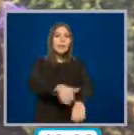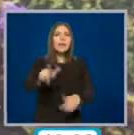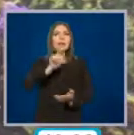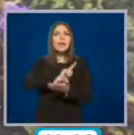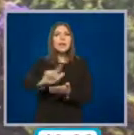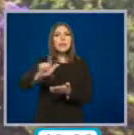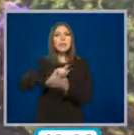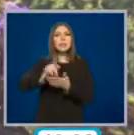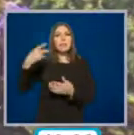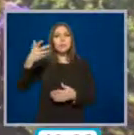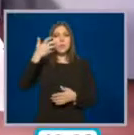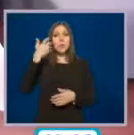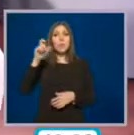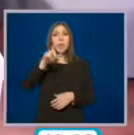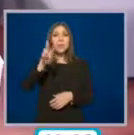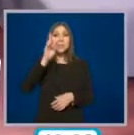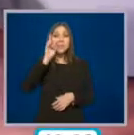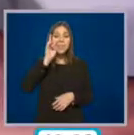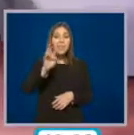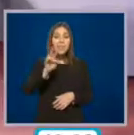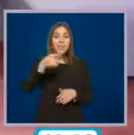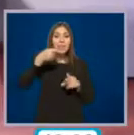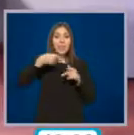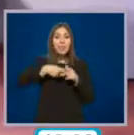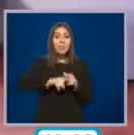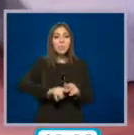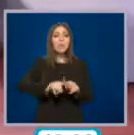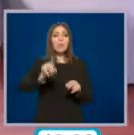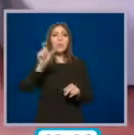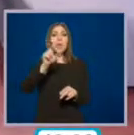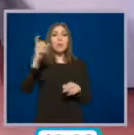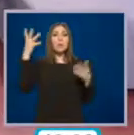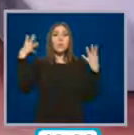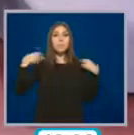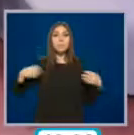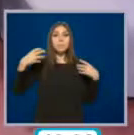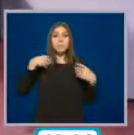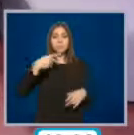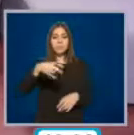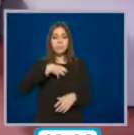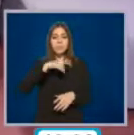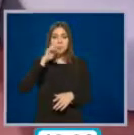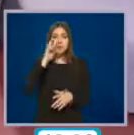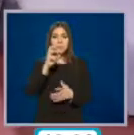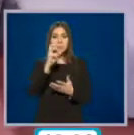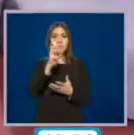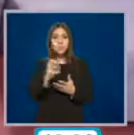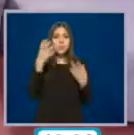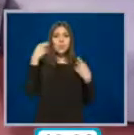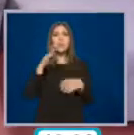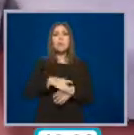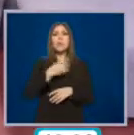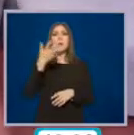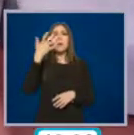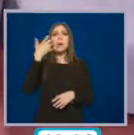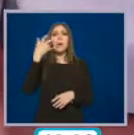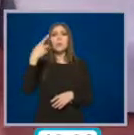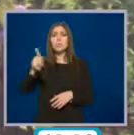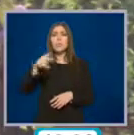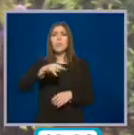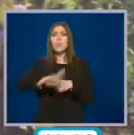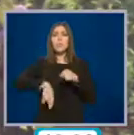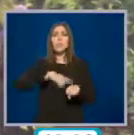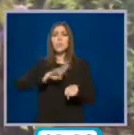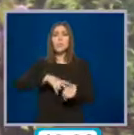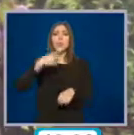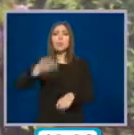empezamos a notar que empieza a expulsar estas bolas de pelo, no es normal. ¿Por qué? El gato generalmente no vomita. O sea, el